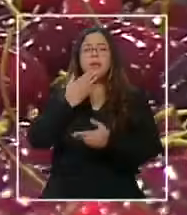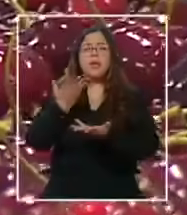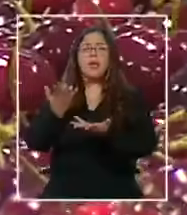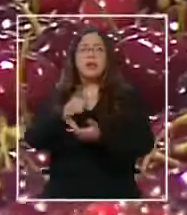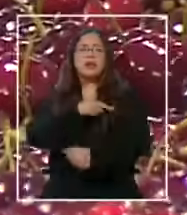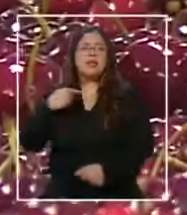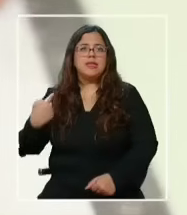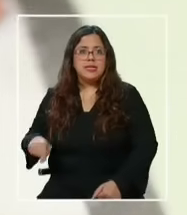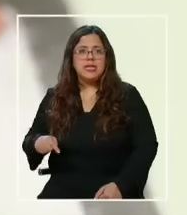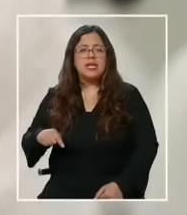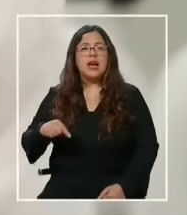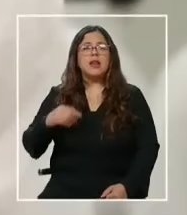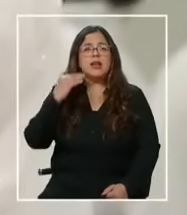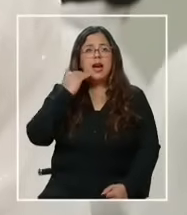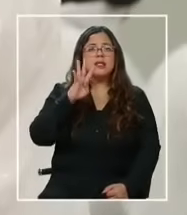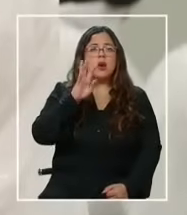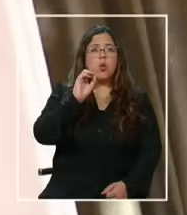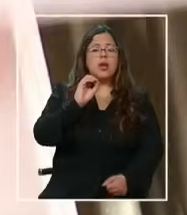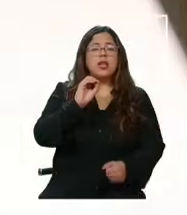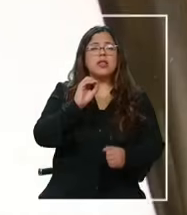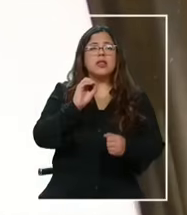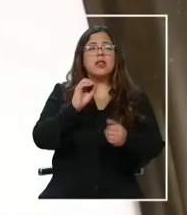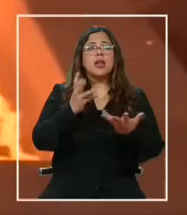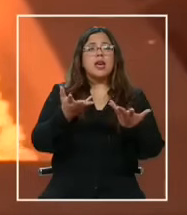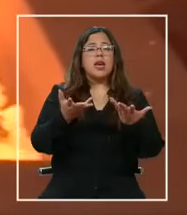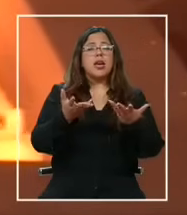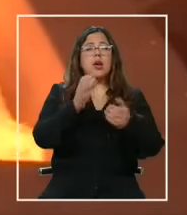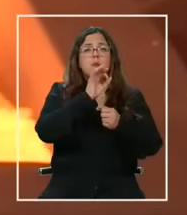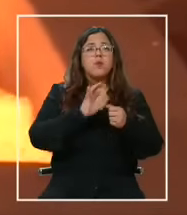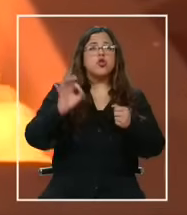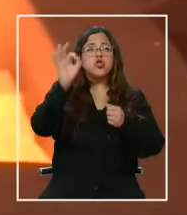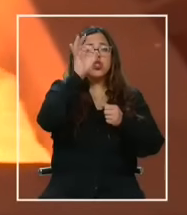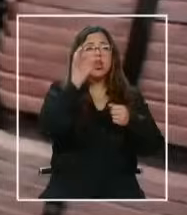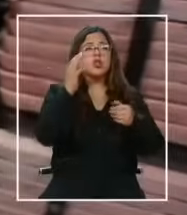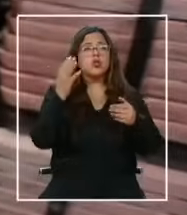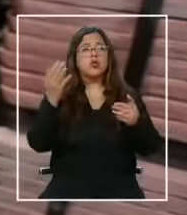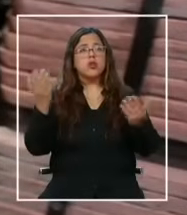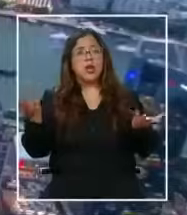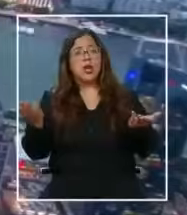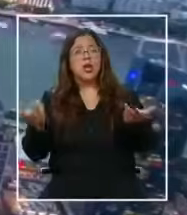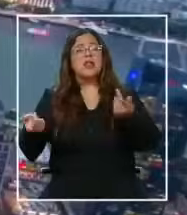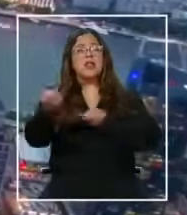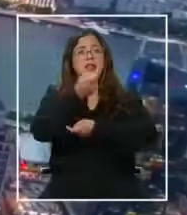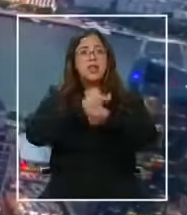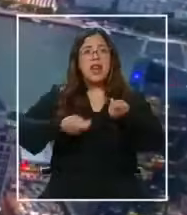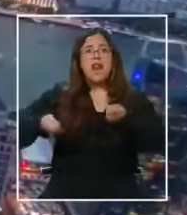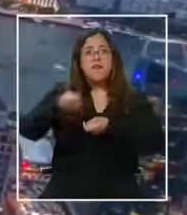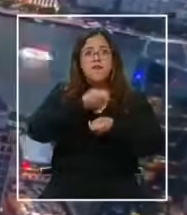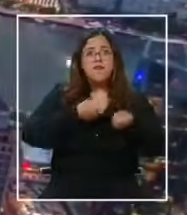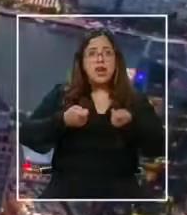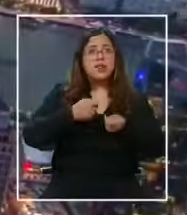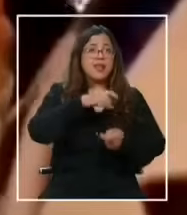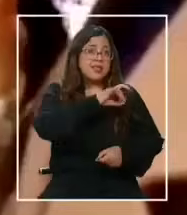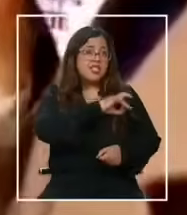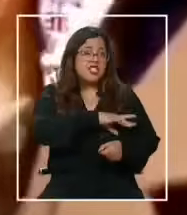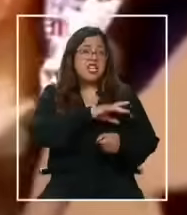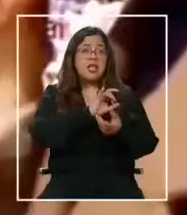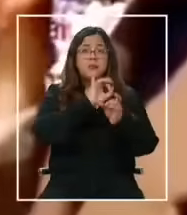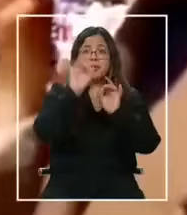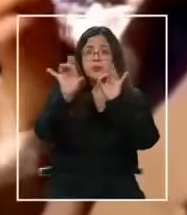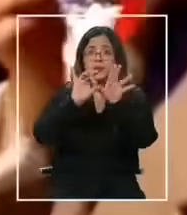comercial ya que casi un 40% de las exportaciones de nuestro país terminan cada año en el gigante